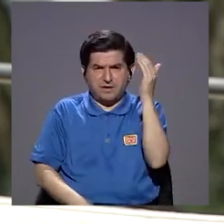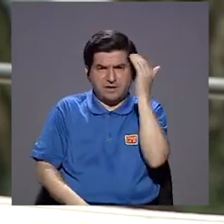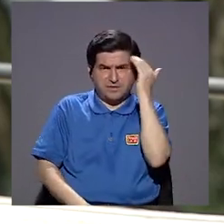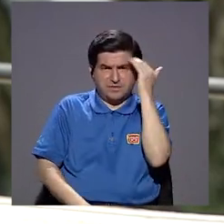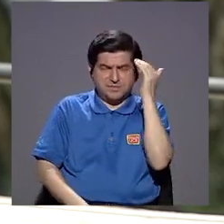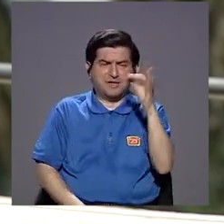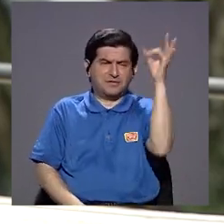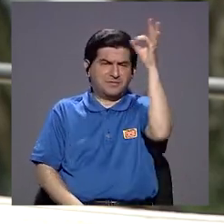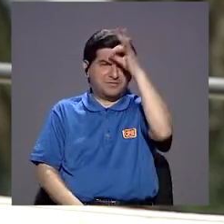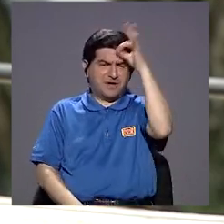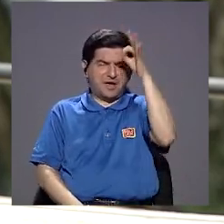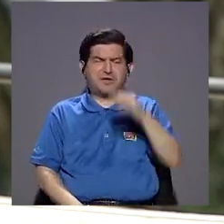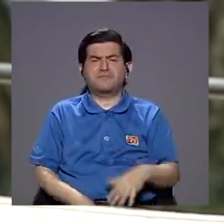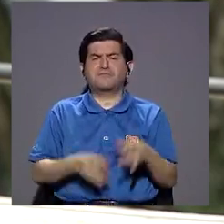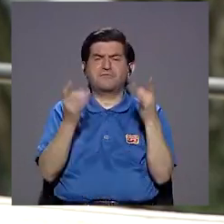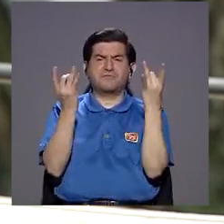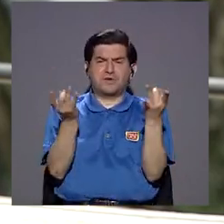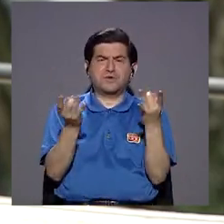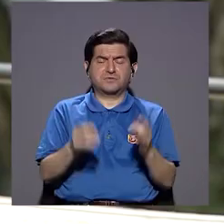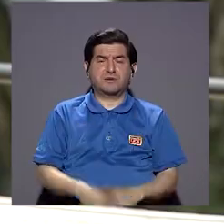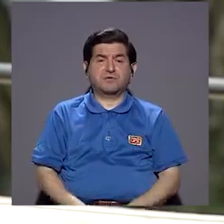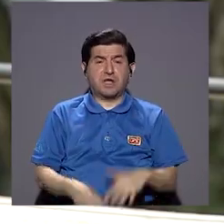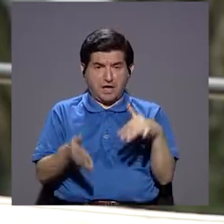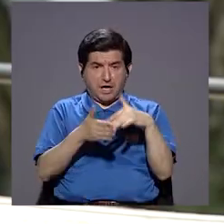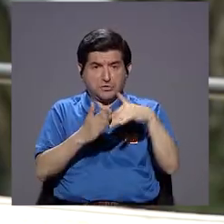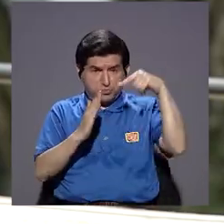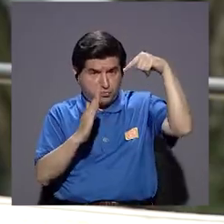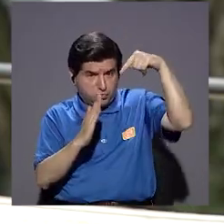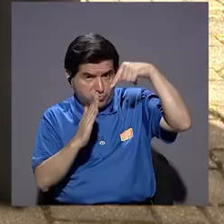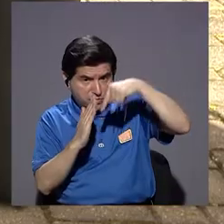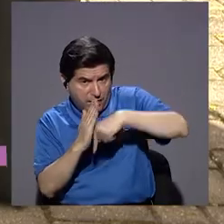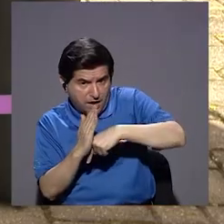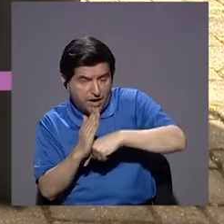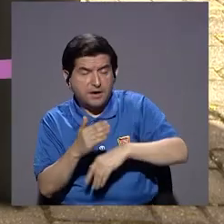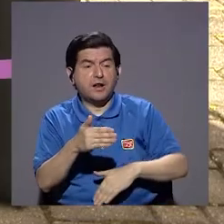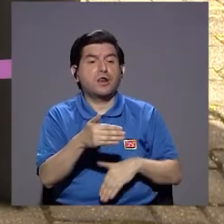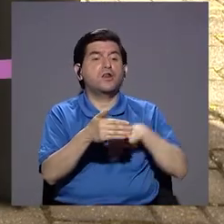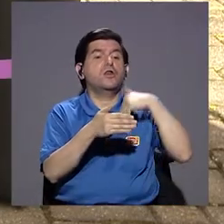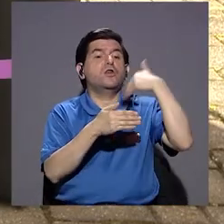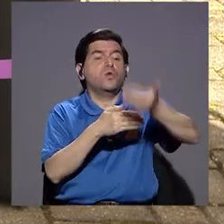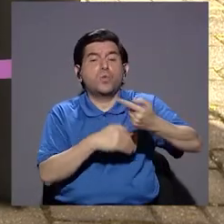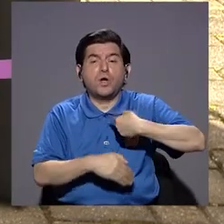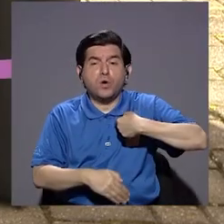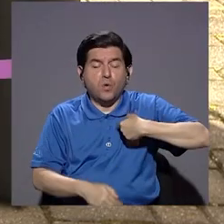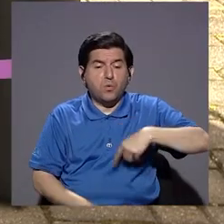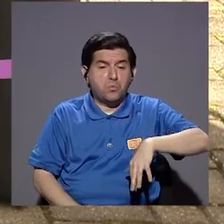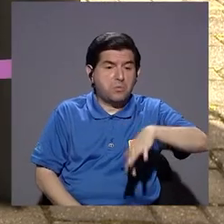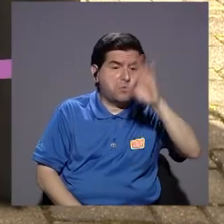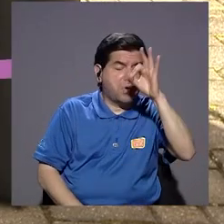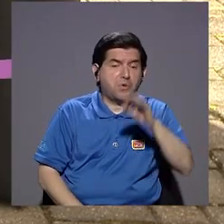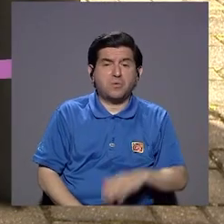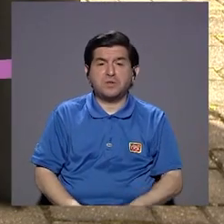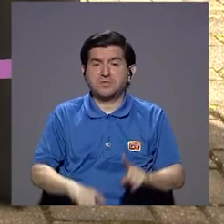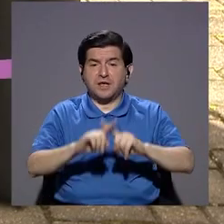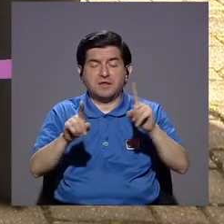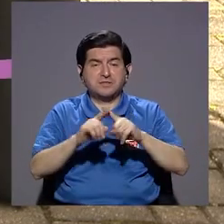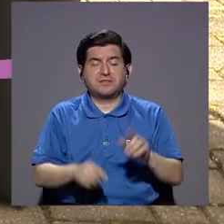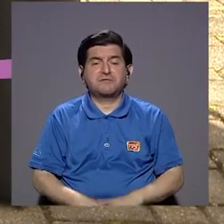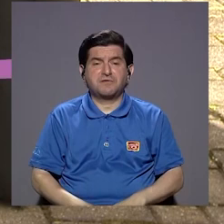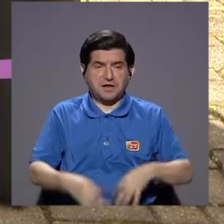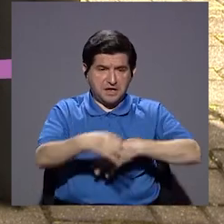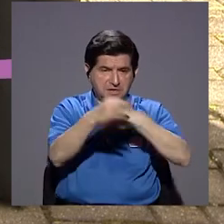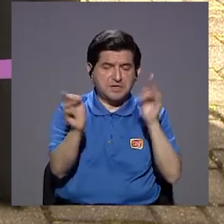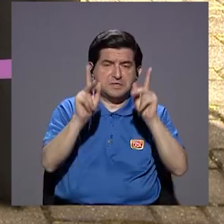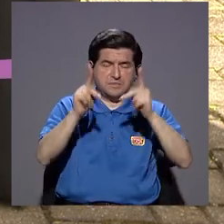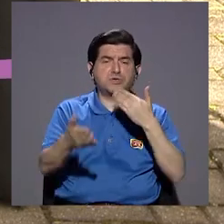saber un poco más de la filosofía del yoga, estudiarlo. Uh-huh. Y de ahí uno se puede topar workshops que vienen